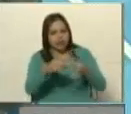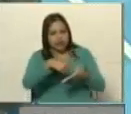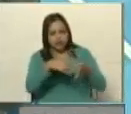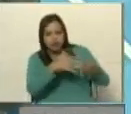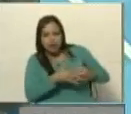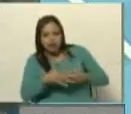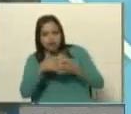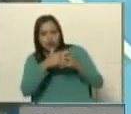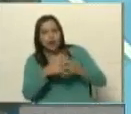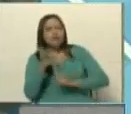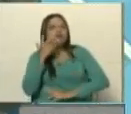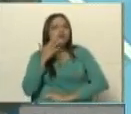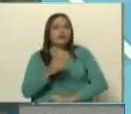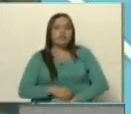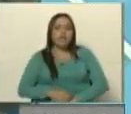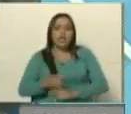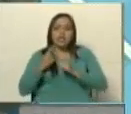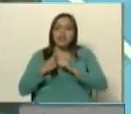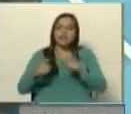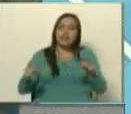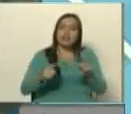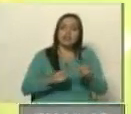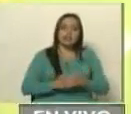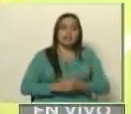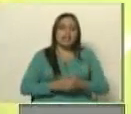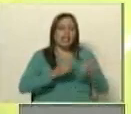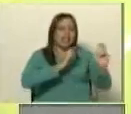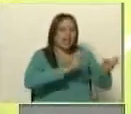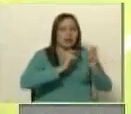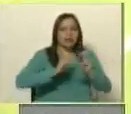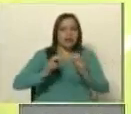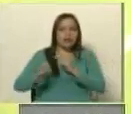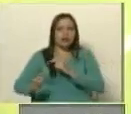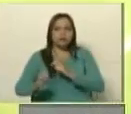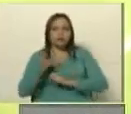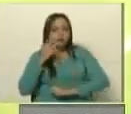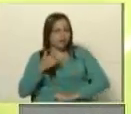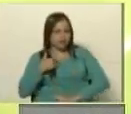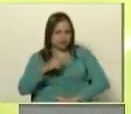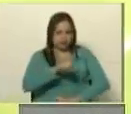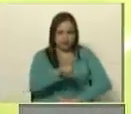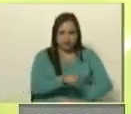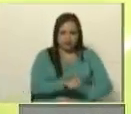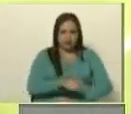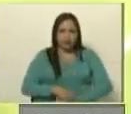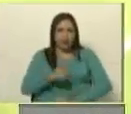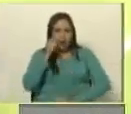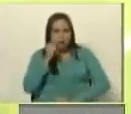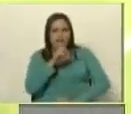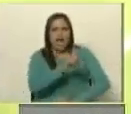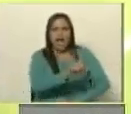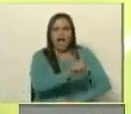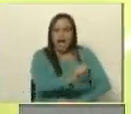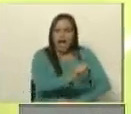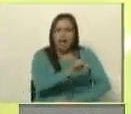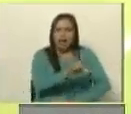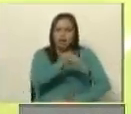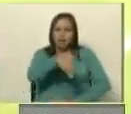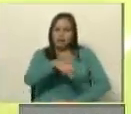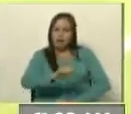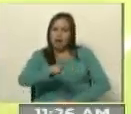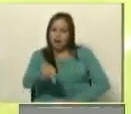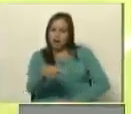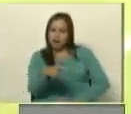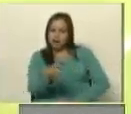ejemplo, diferentes casos y temas, ¿no? El señor, uno se pregunta a Almagro el trabajo que hace, por ejemplo, en